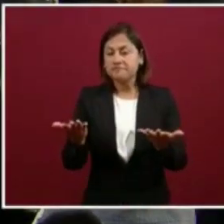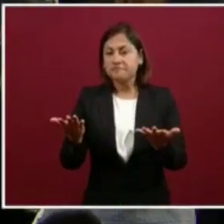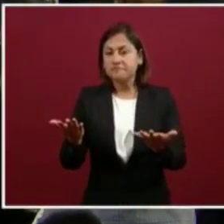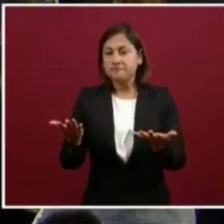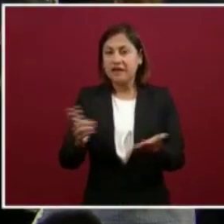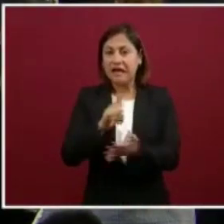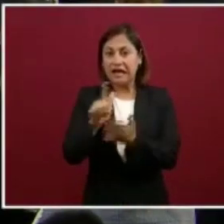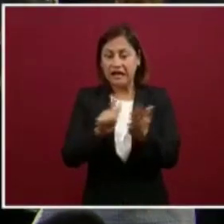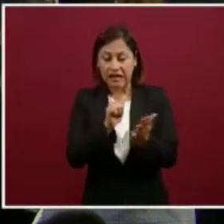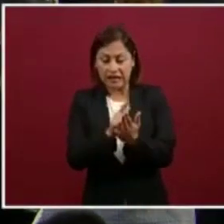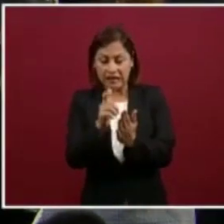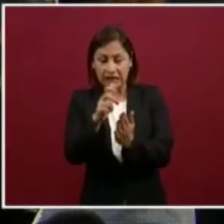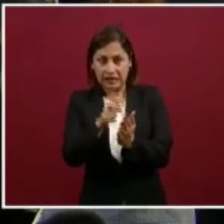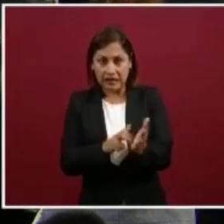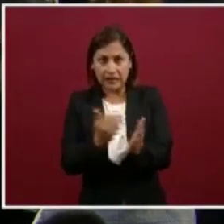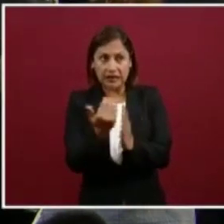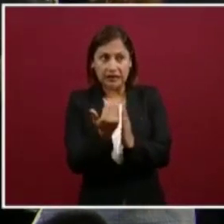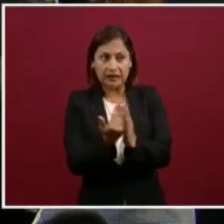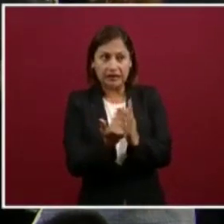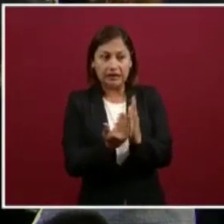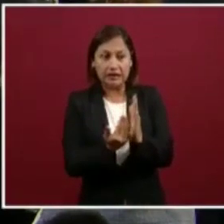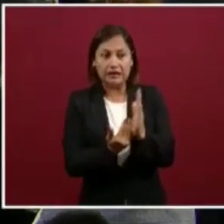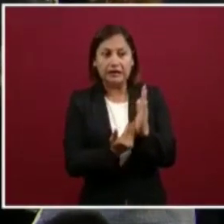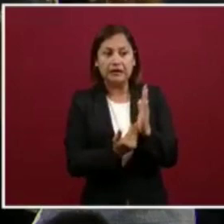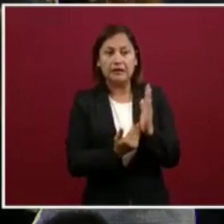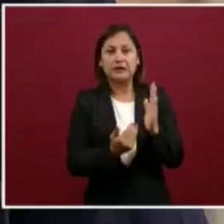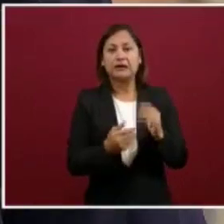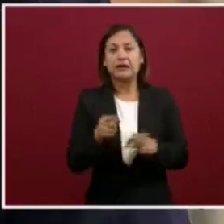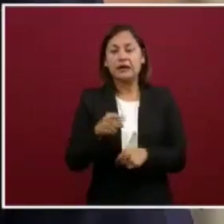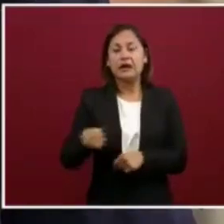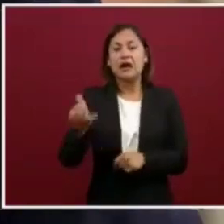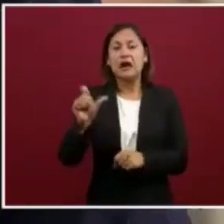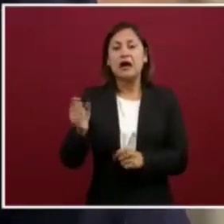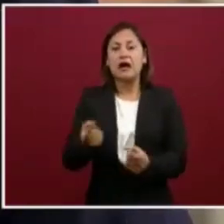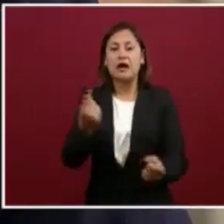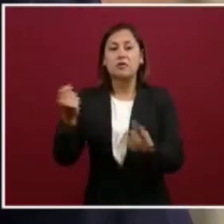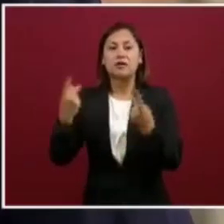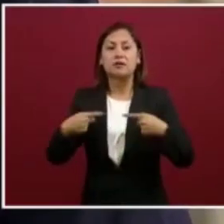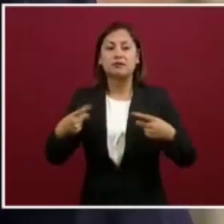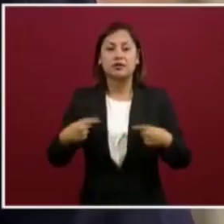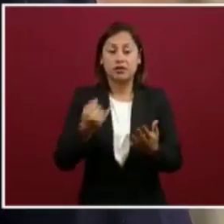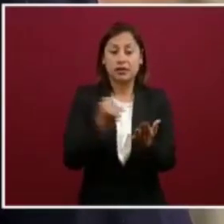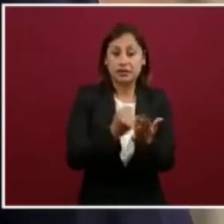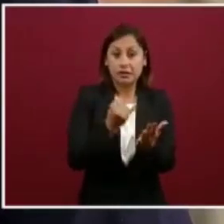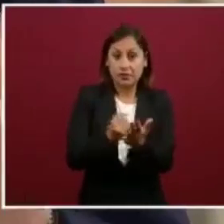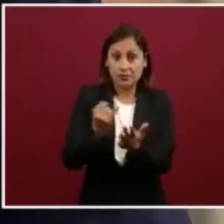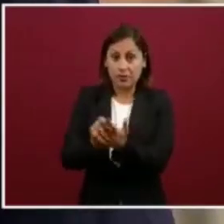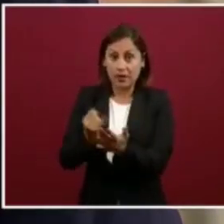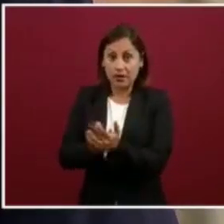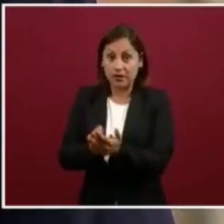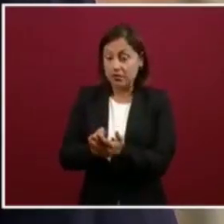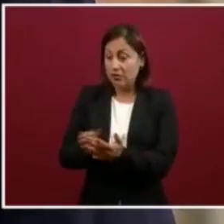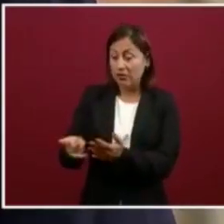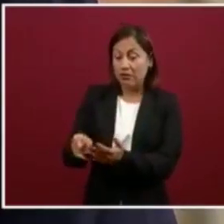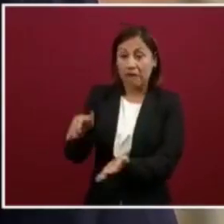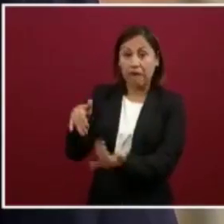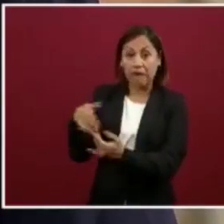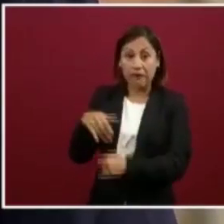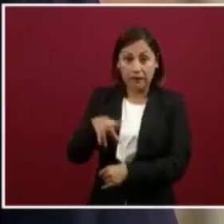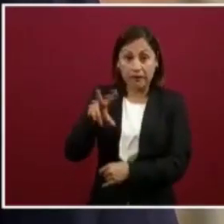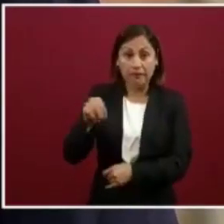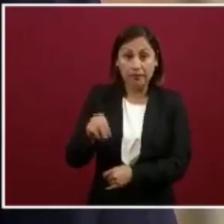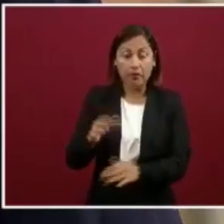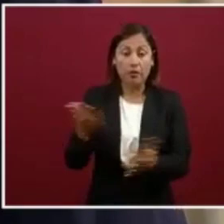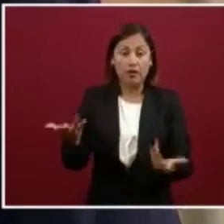hablando? Cuando un gobierno decide que no va a cobrar impuestos por los privilegios fiscales, ¿verdad? A México le está costando